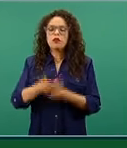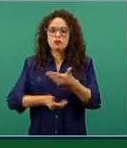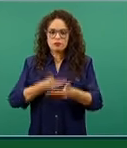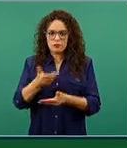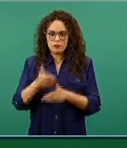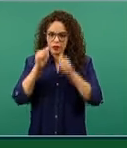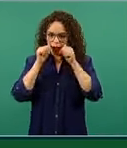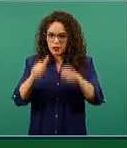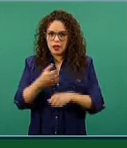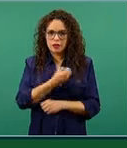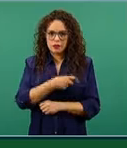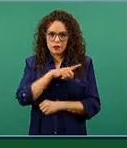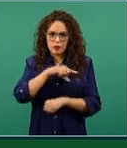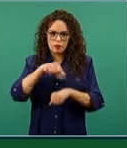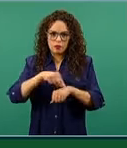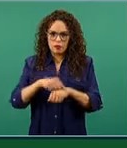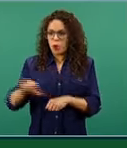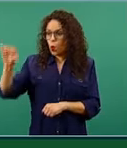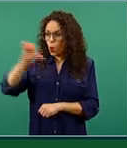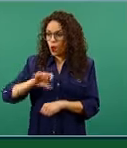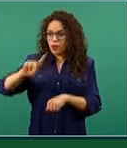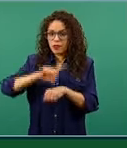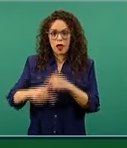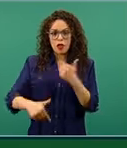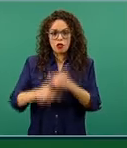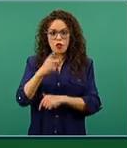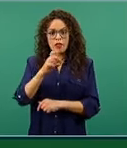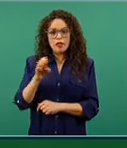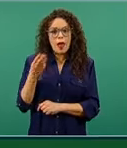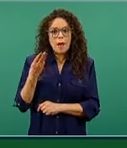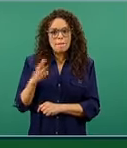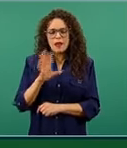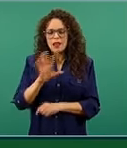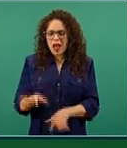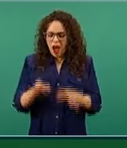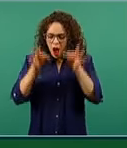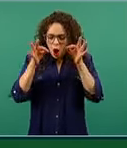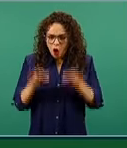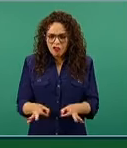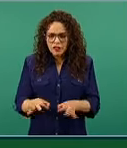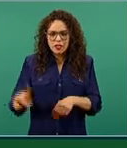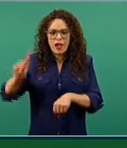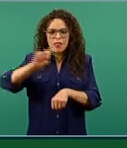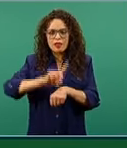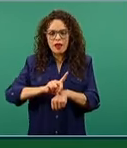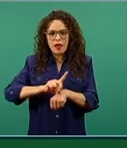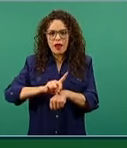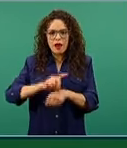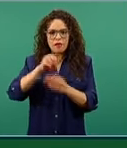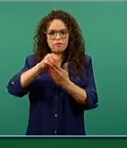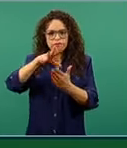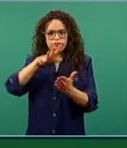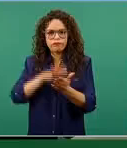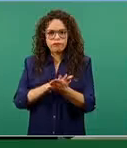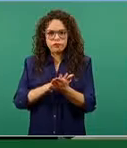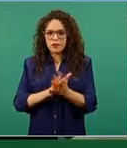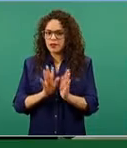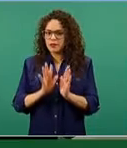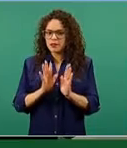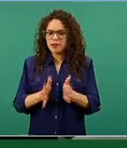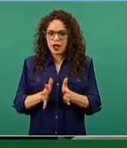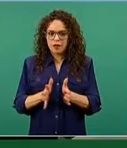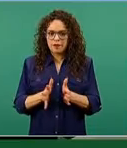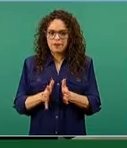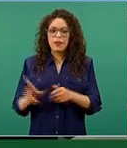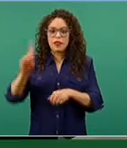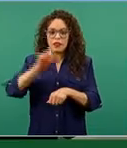hoy, 12 de mayo, ya tengan un día formal, oficial, establecido por decreto, el Día